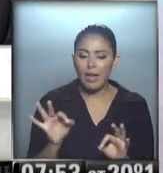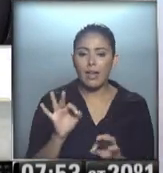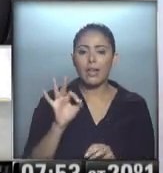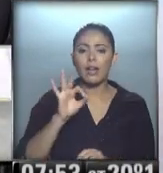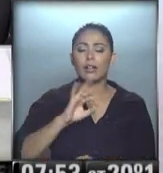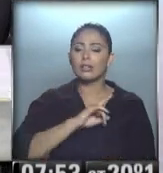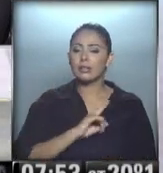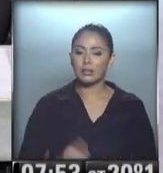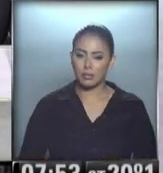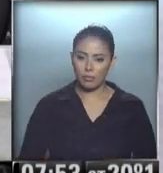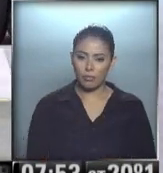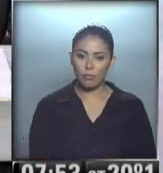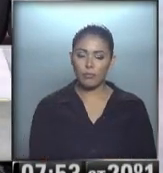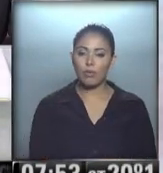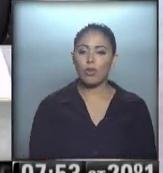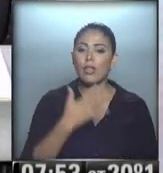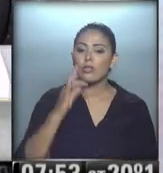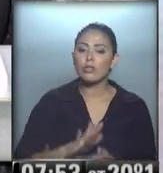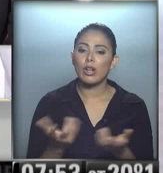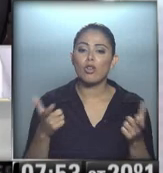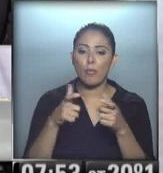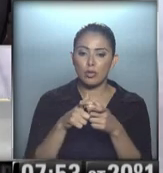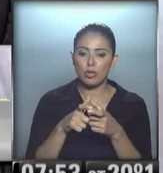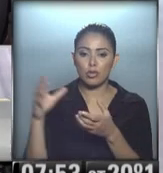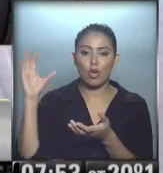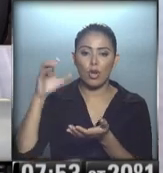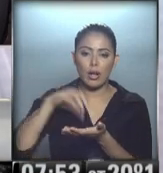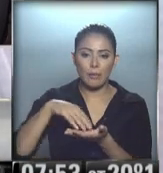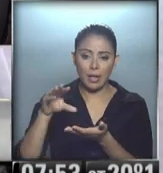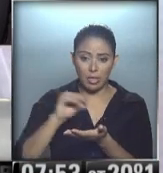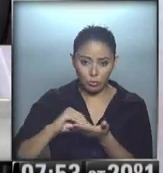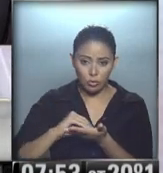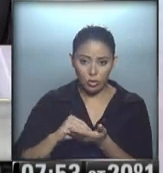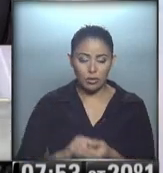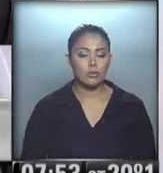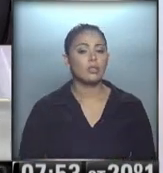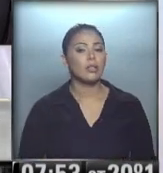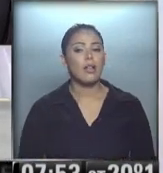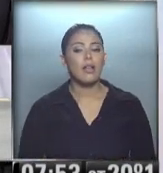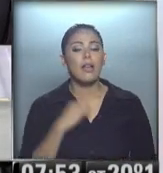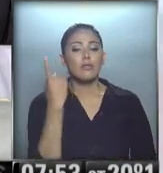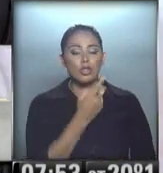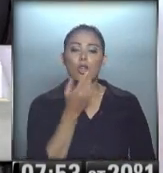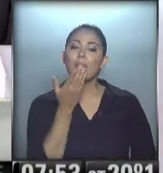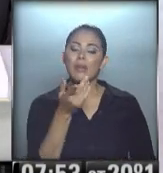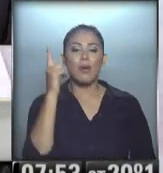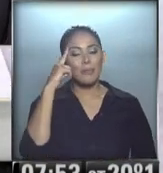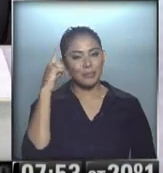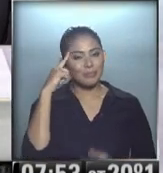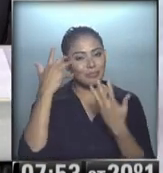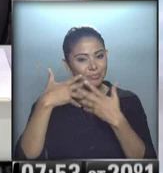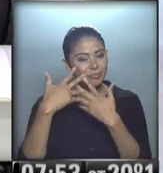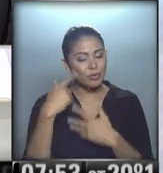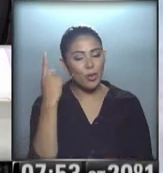medida dentro de lo que son la conformación de las comisiones en la Cámara de Diputados. Sí, nosotros llamamos a la reflexión, digamos.